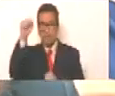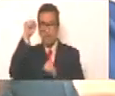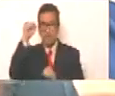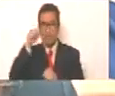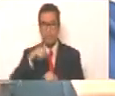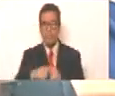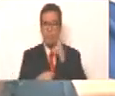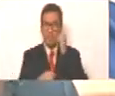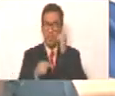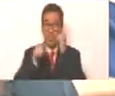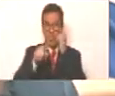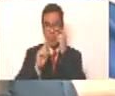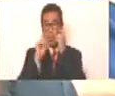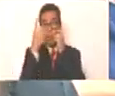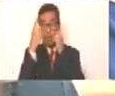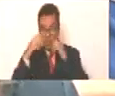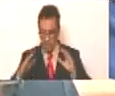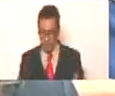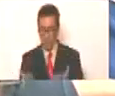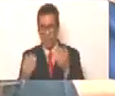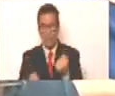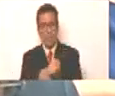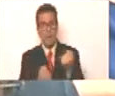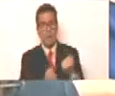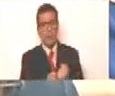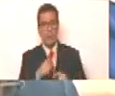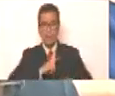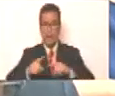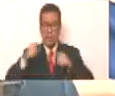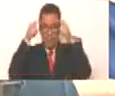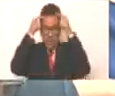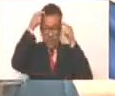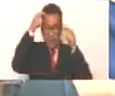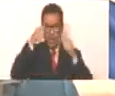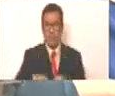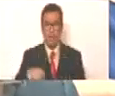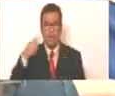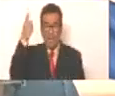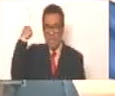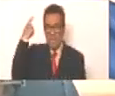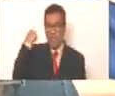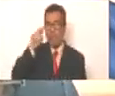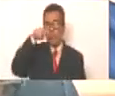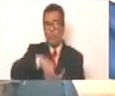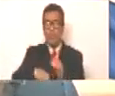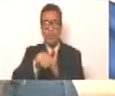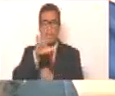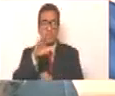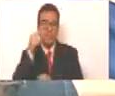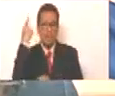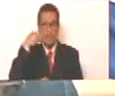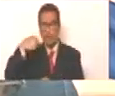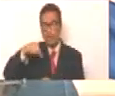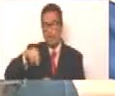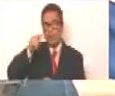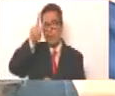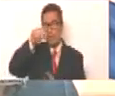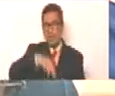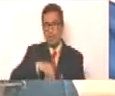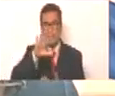de los primeros impulsores por instrucciones del comandante Chávez, cuando allá en el año 2005, en noviembre del año 2005,